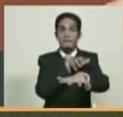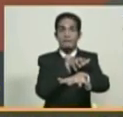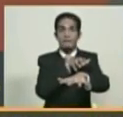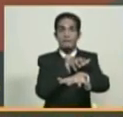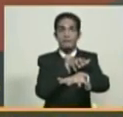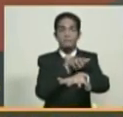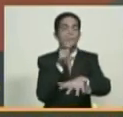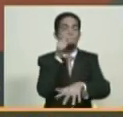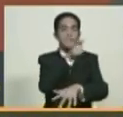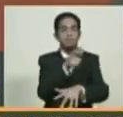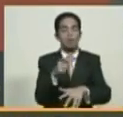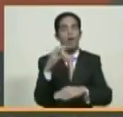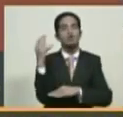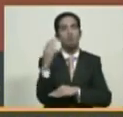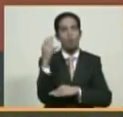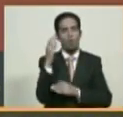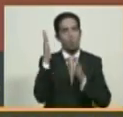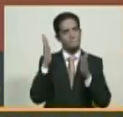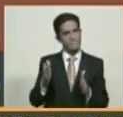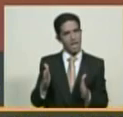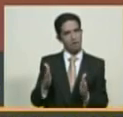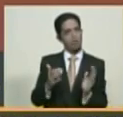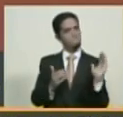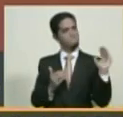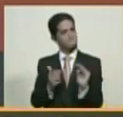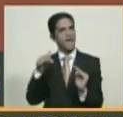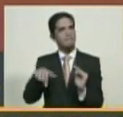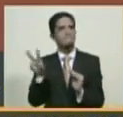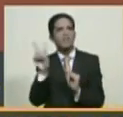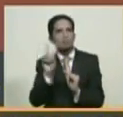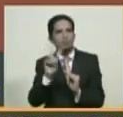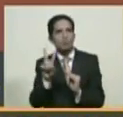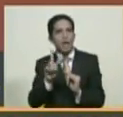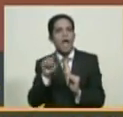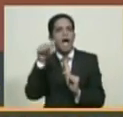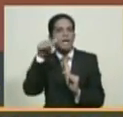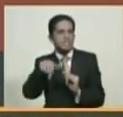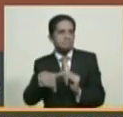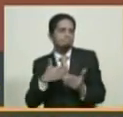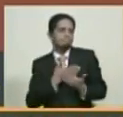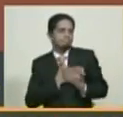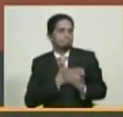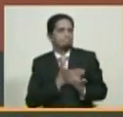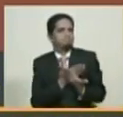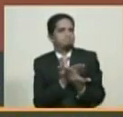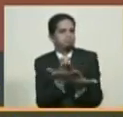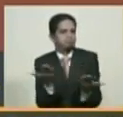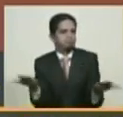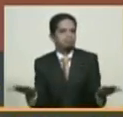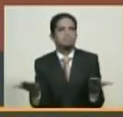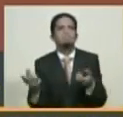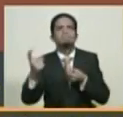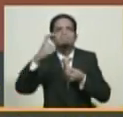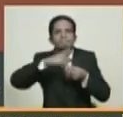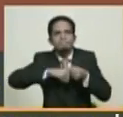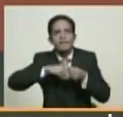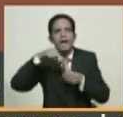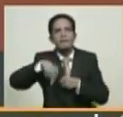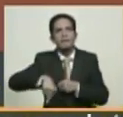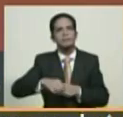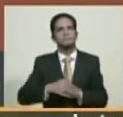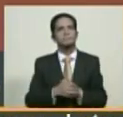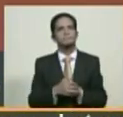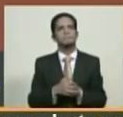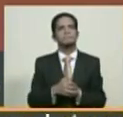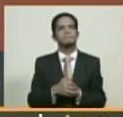de los colombianos que vienen a Venezuela son recibidos en políticas de integración en nuestro país. Y